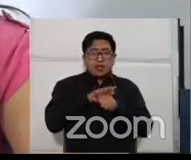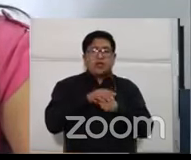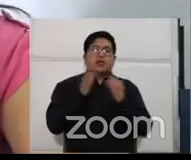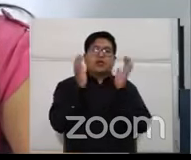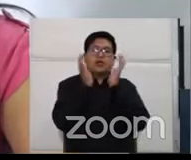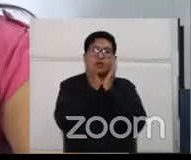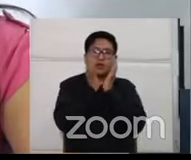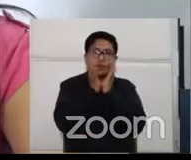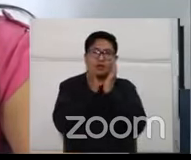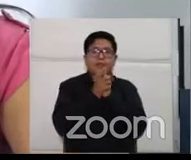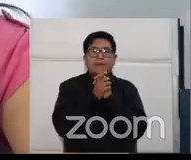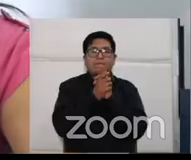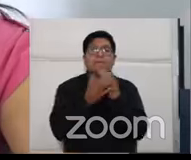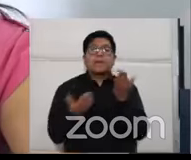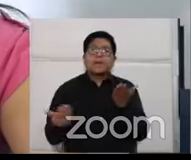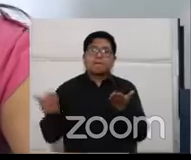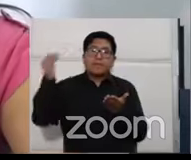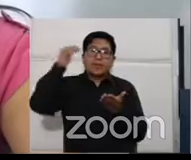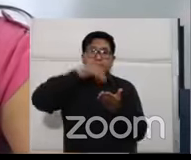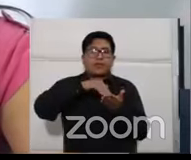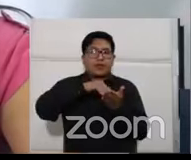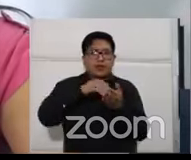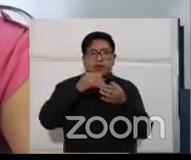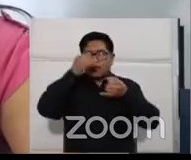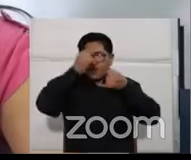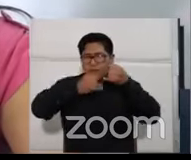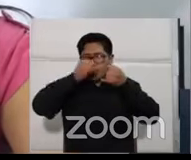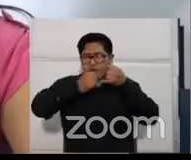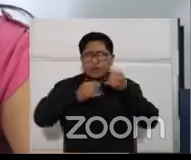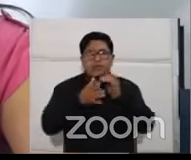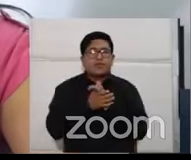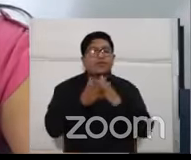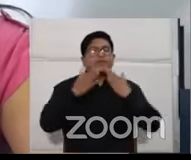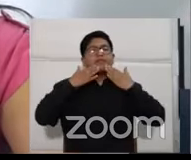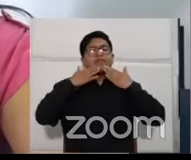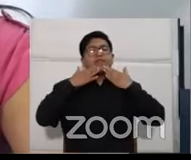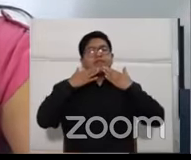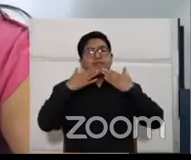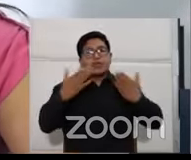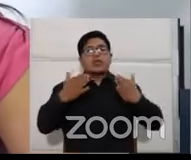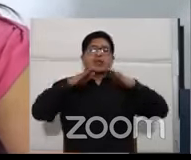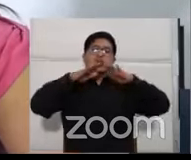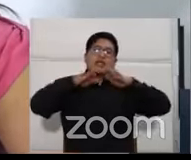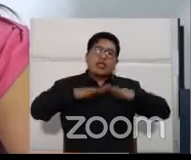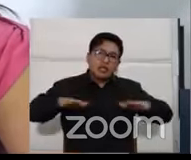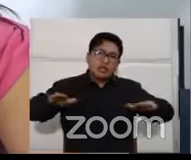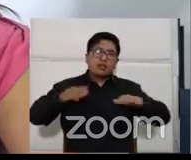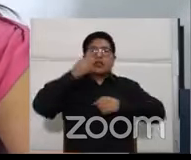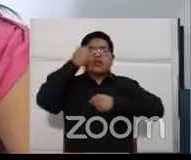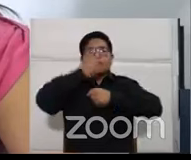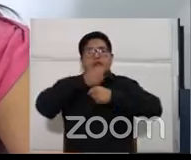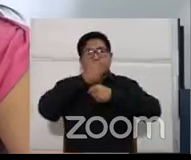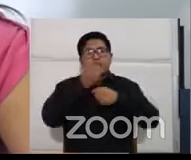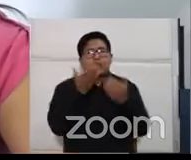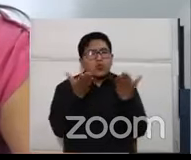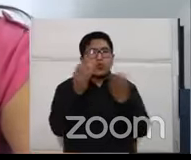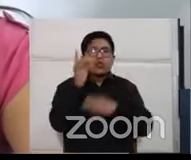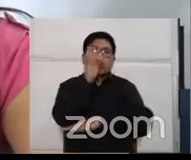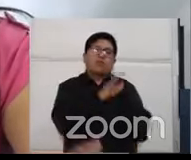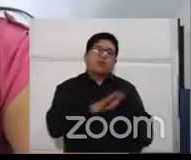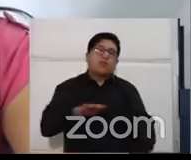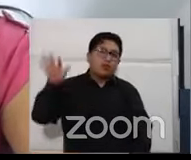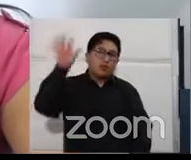nuevamente para finalizar y así agradecer a las niñas niños adolescentes trabajadores embol de bolivia a